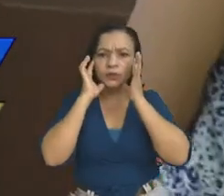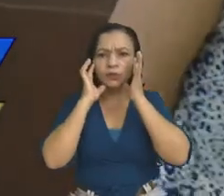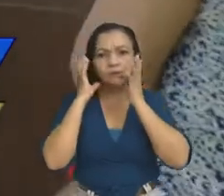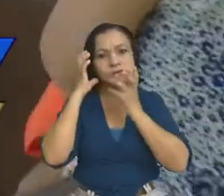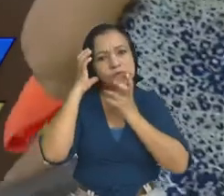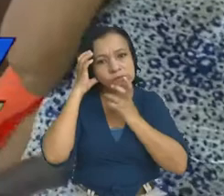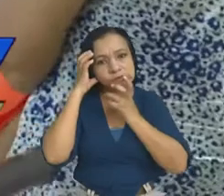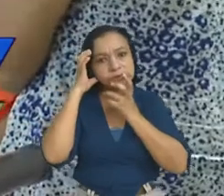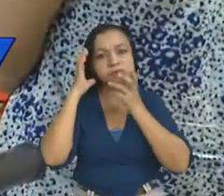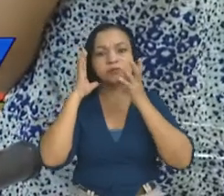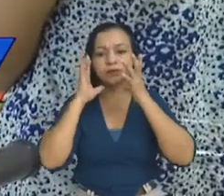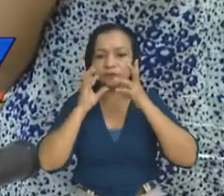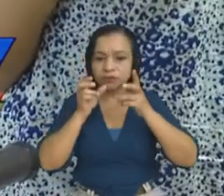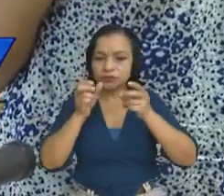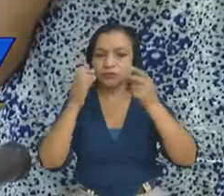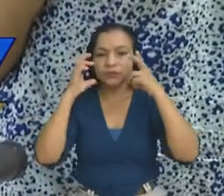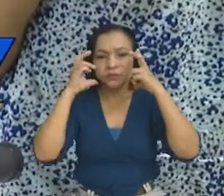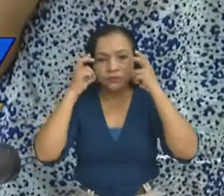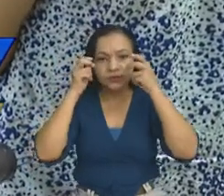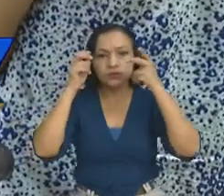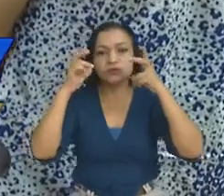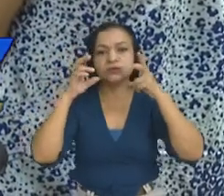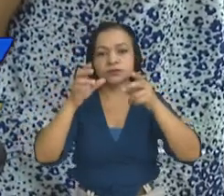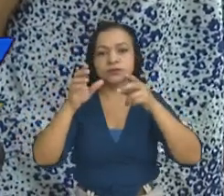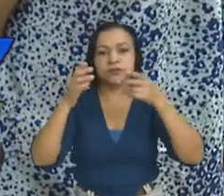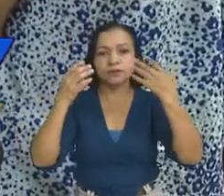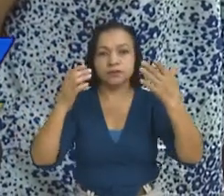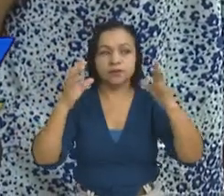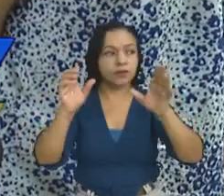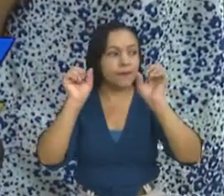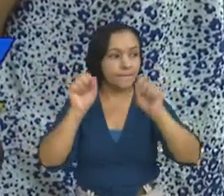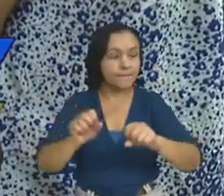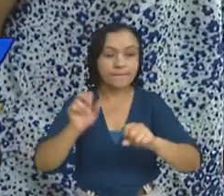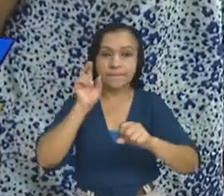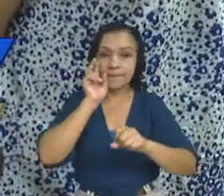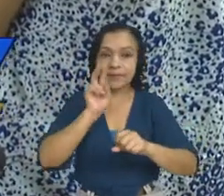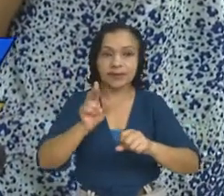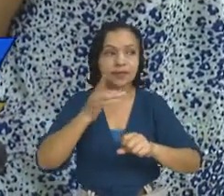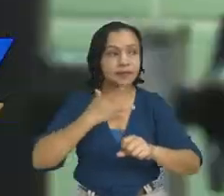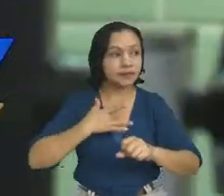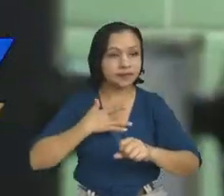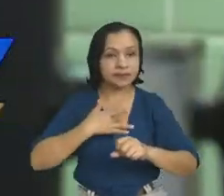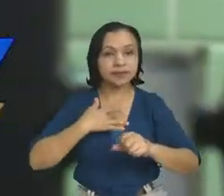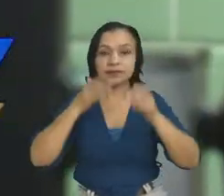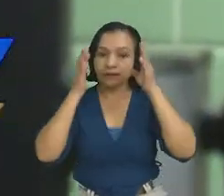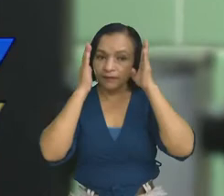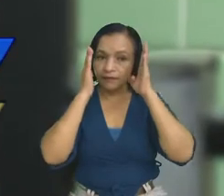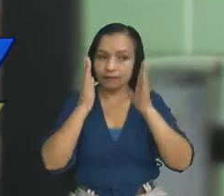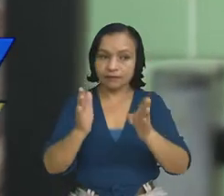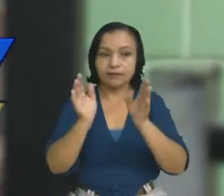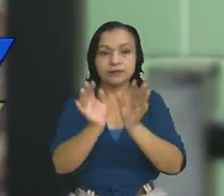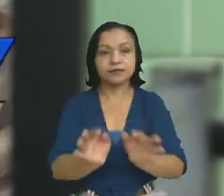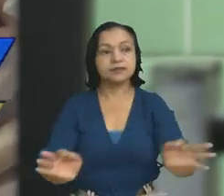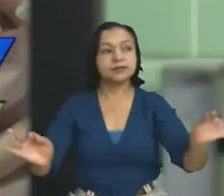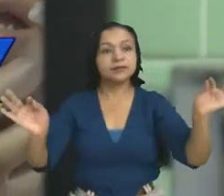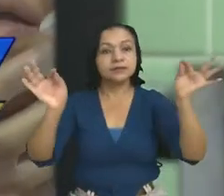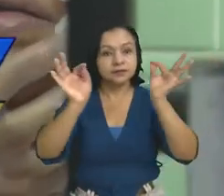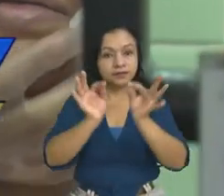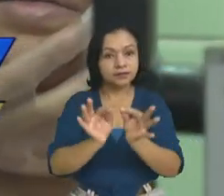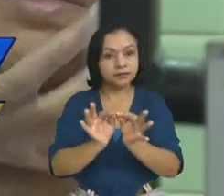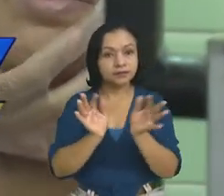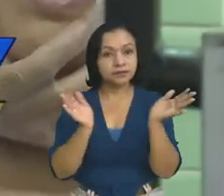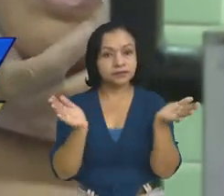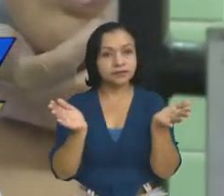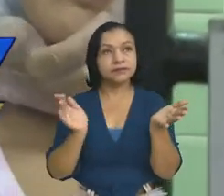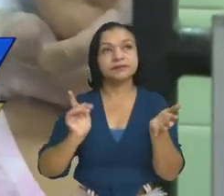parte neurológica, ante situaciones que se puedan estar presentando y que es necesario atender. Y lo más importante acá es que